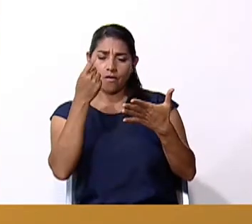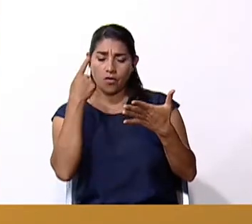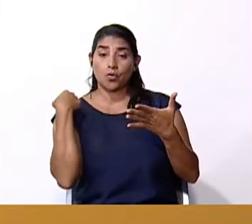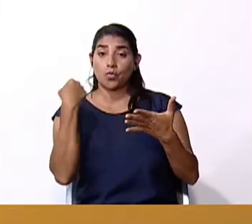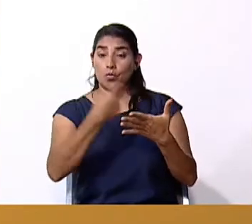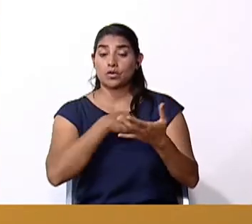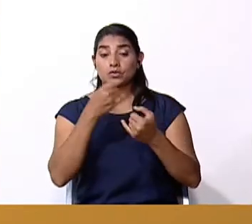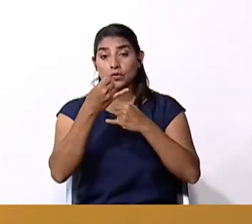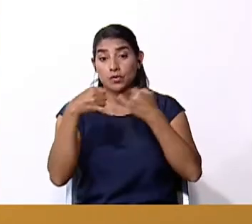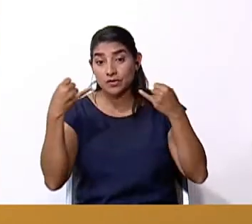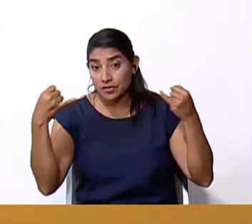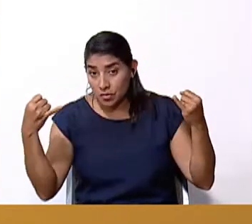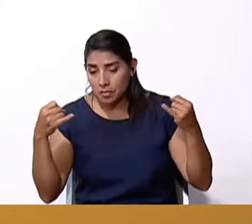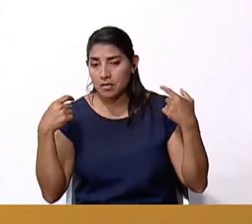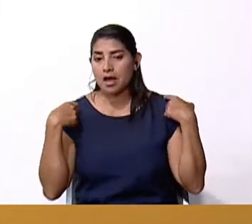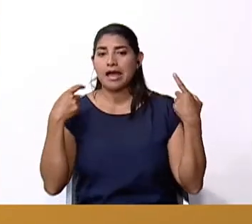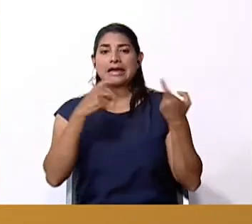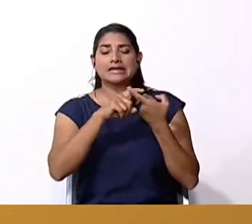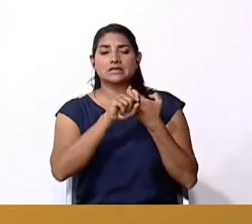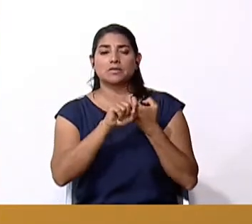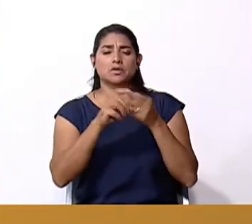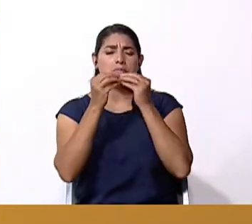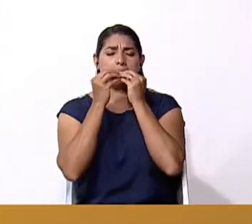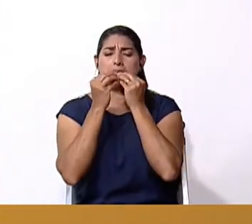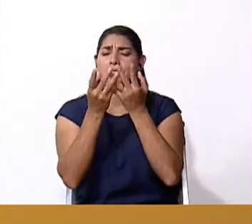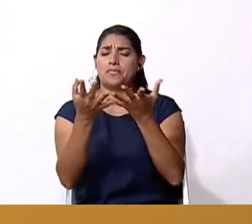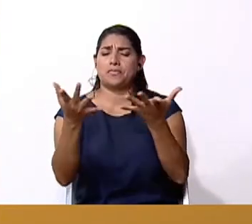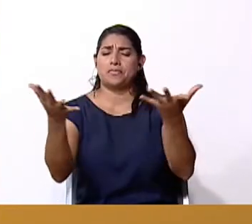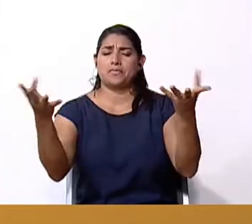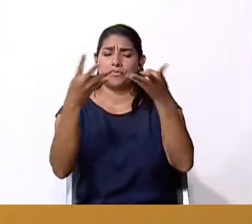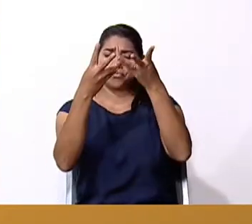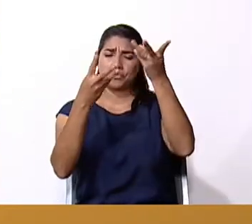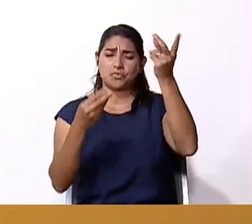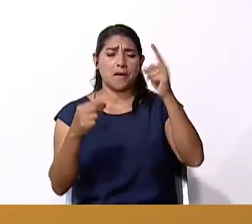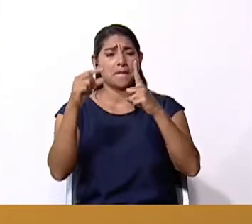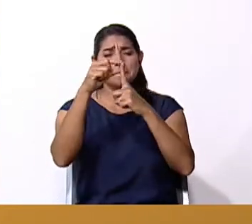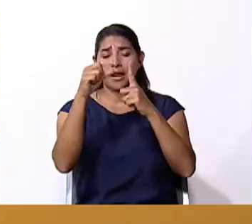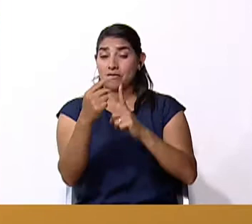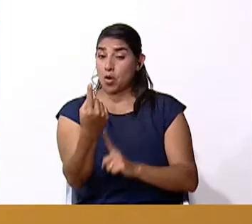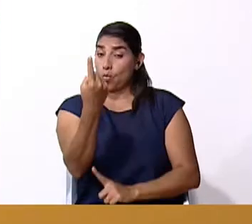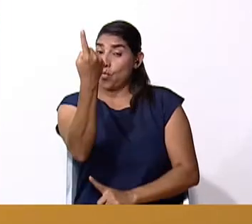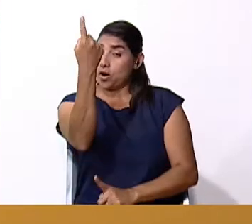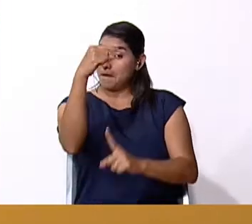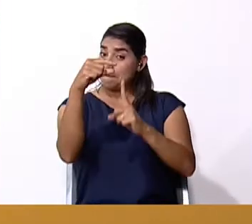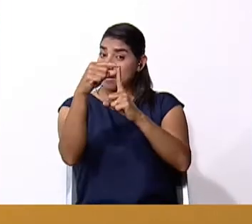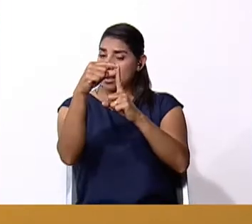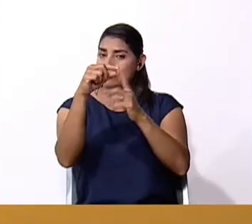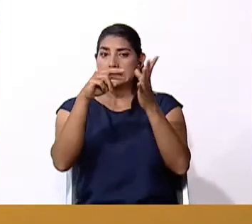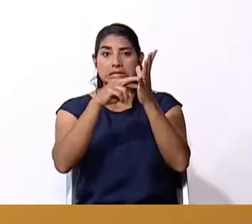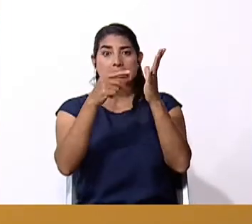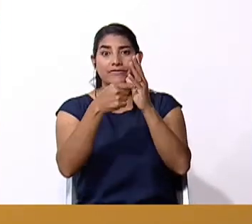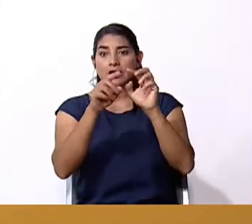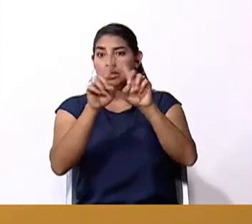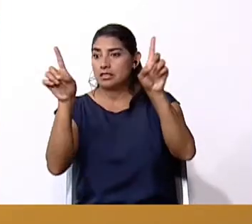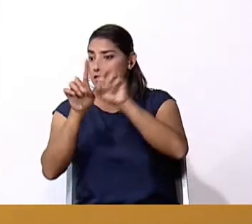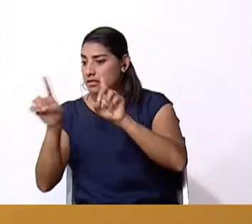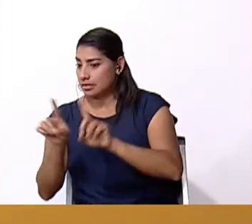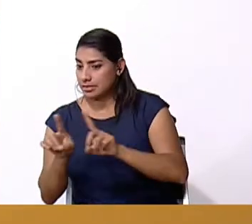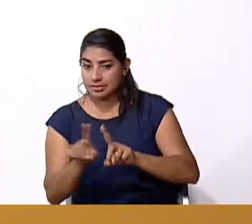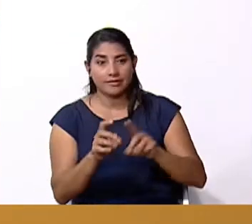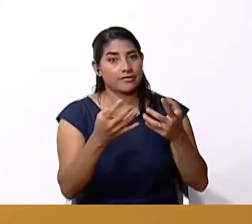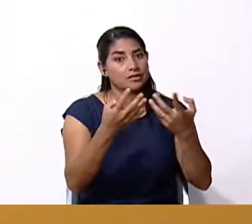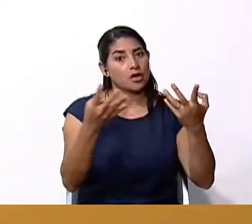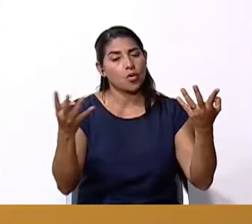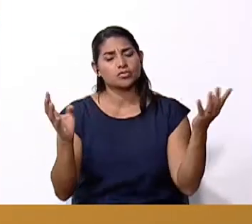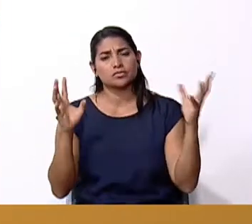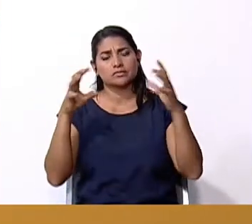idioma, el español, es tan amplio y es tan rico que una sola palabra le puede cambiar el sentido completo